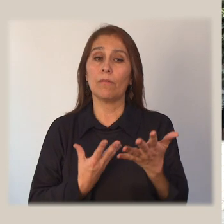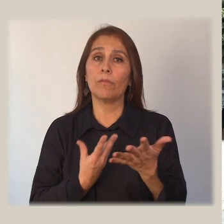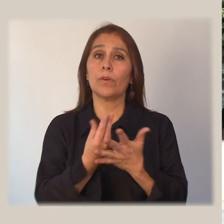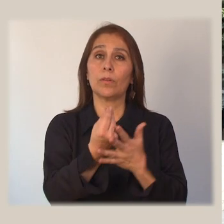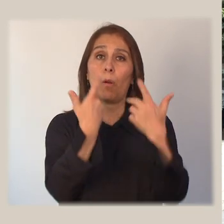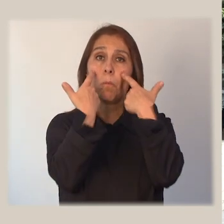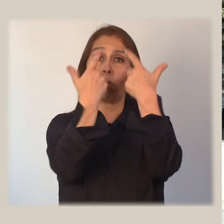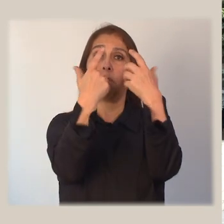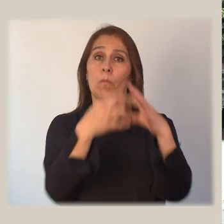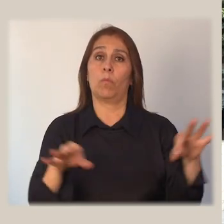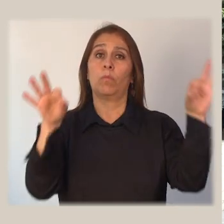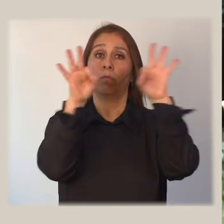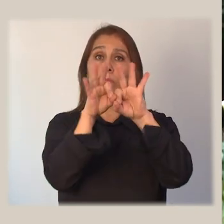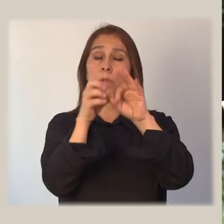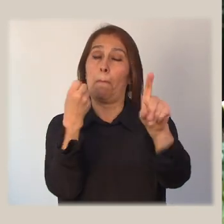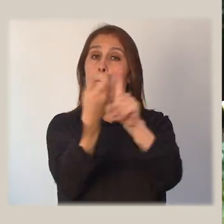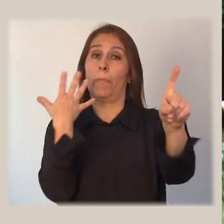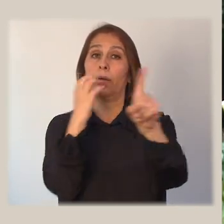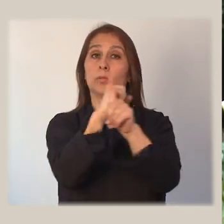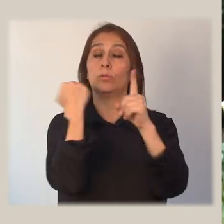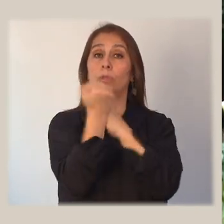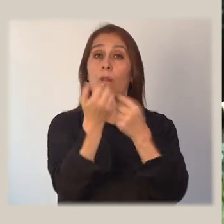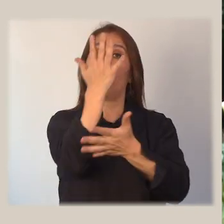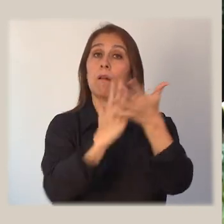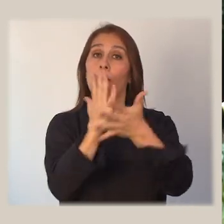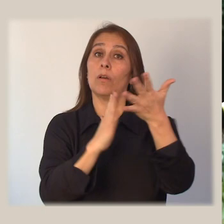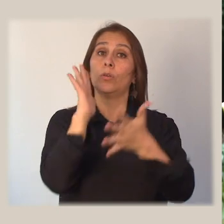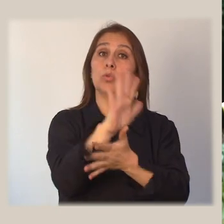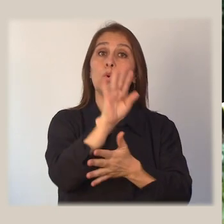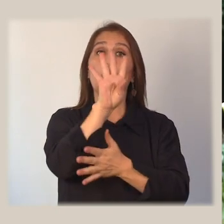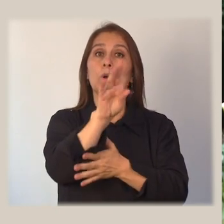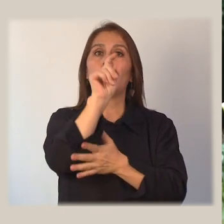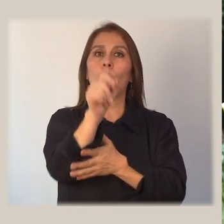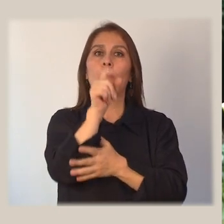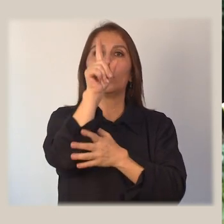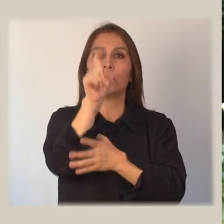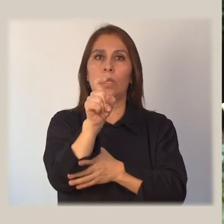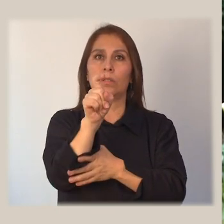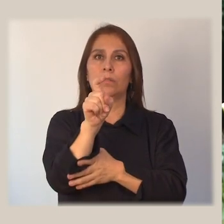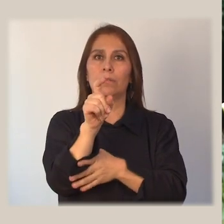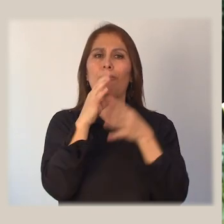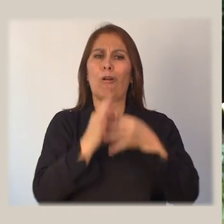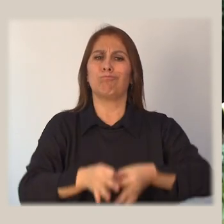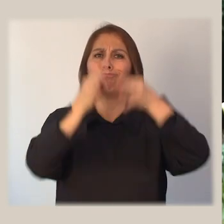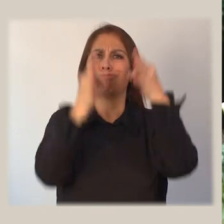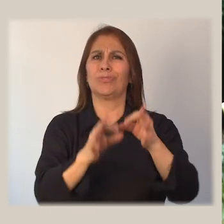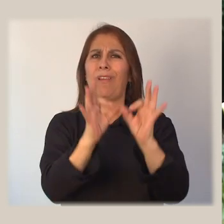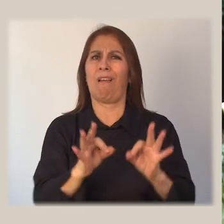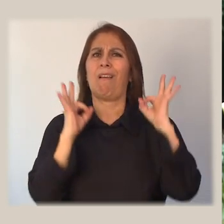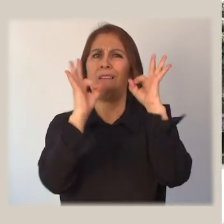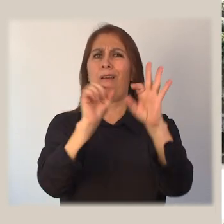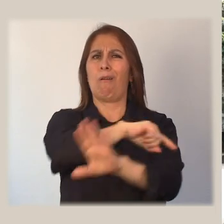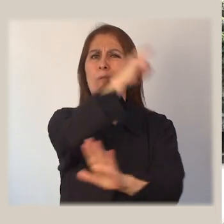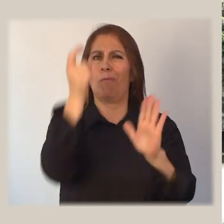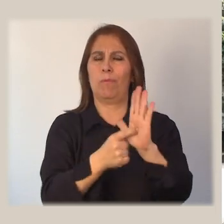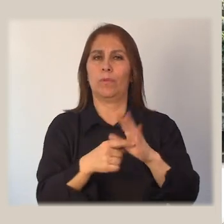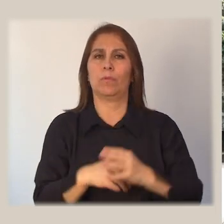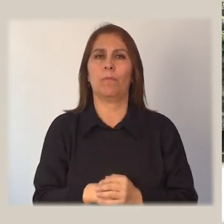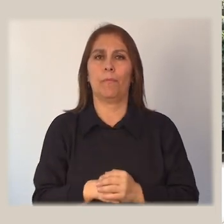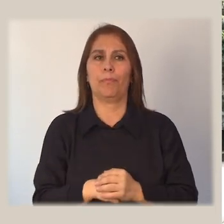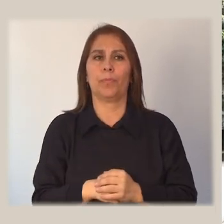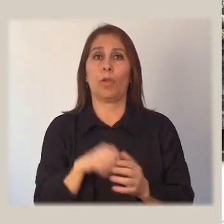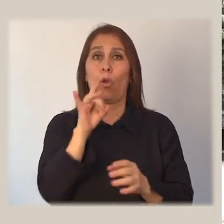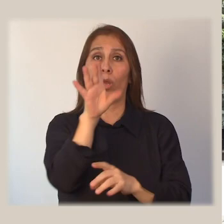El factor pertinencia e impacto social obtuvo una calificación de 4.6, lo que lo ubica en un cumplimiento pleno de calidad. En el